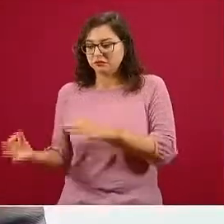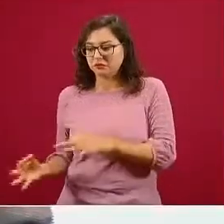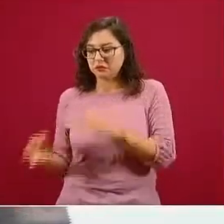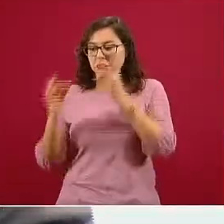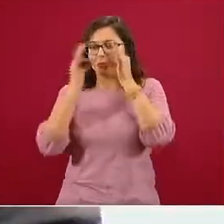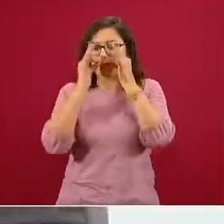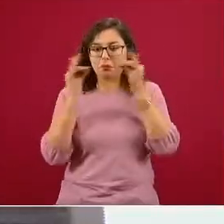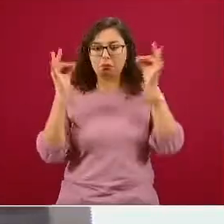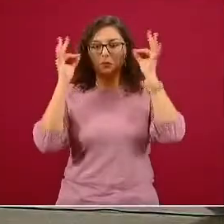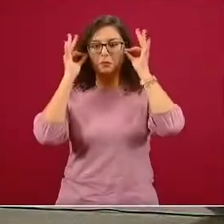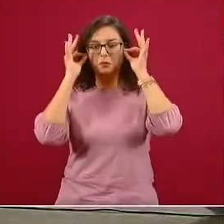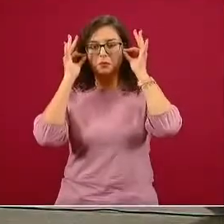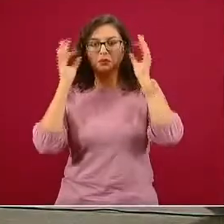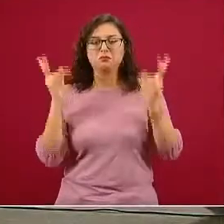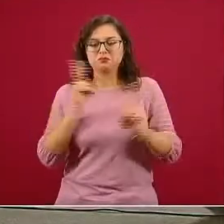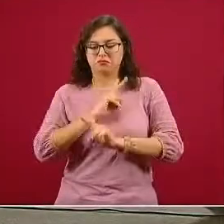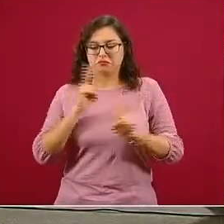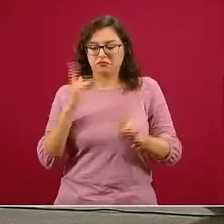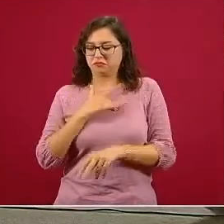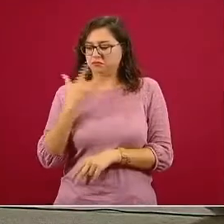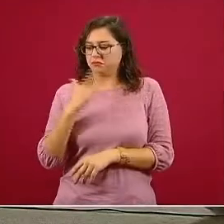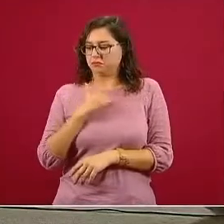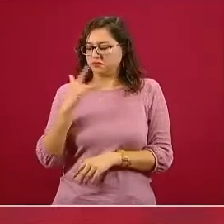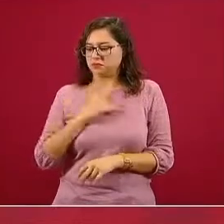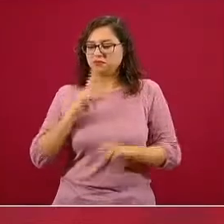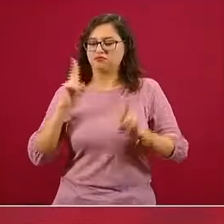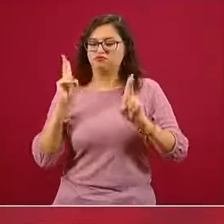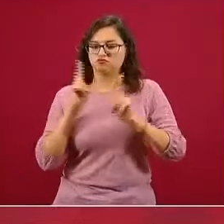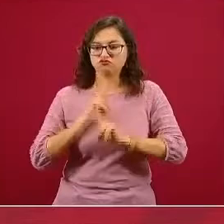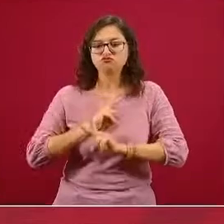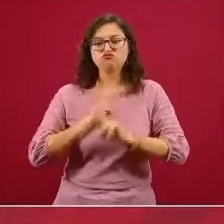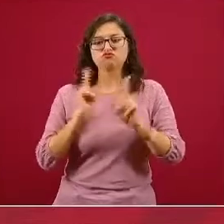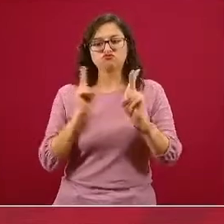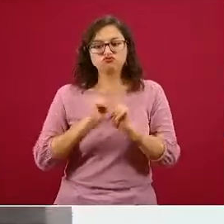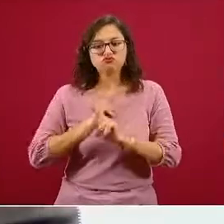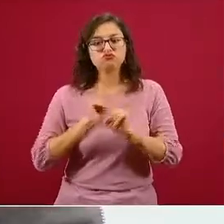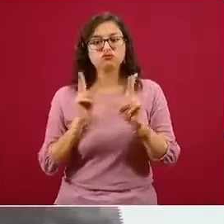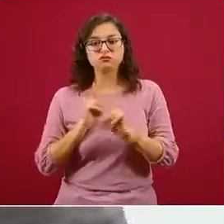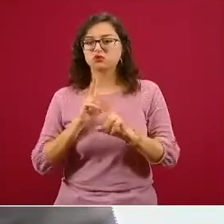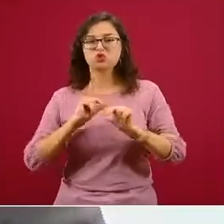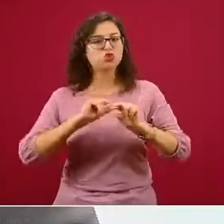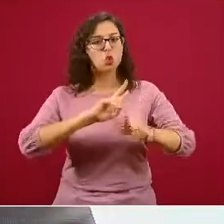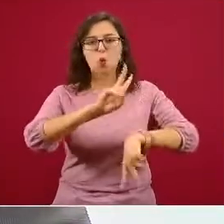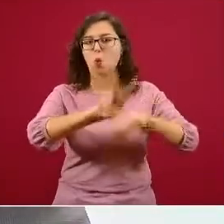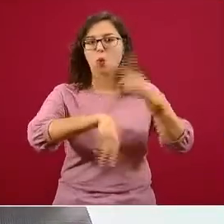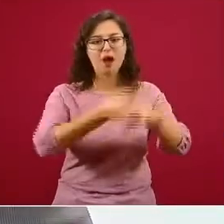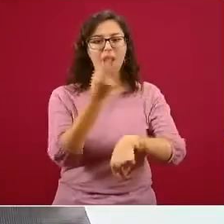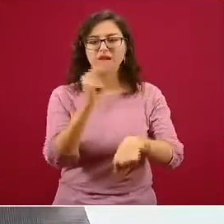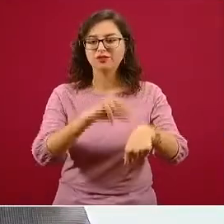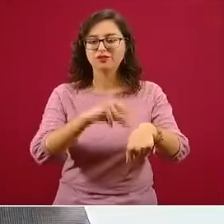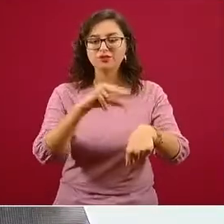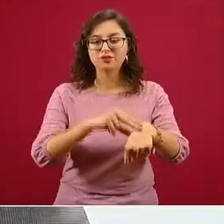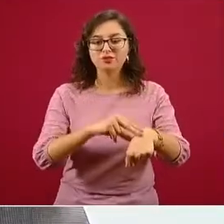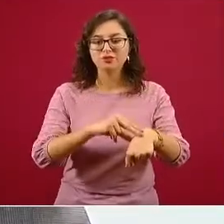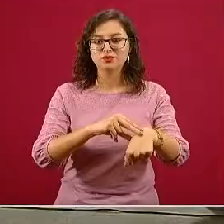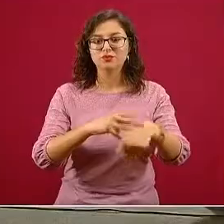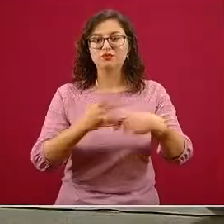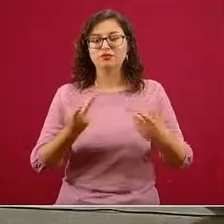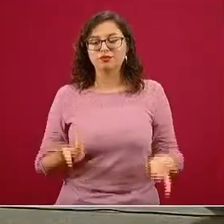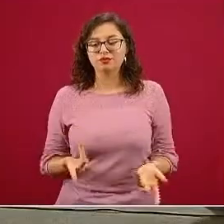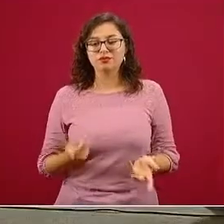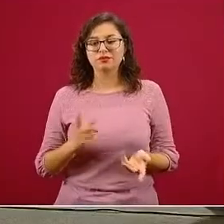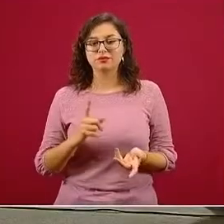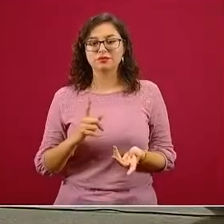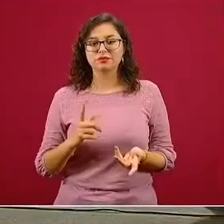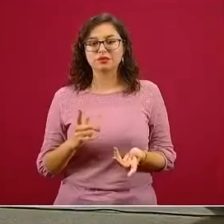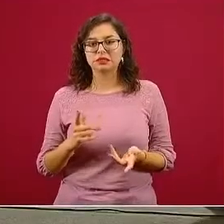médica. Entonces, la persona ya tiene el tanque de oxígeno, lo tiene en casa, y en el momento en que presentara síntomas de COVID,